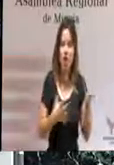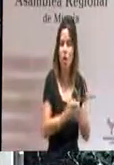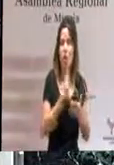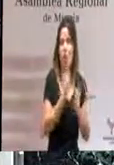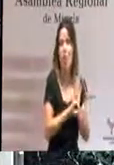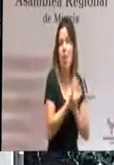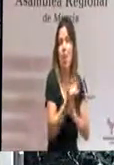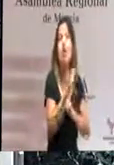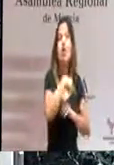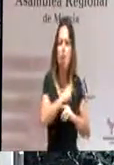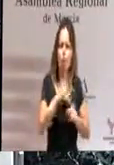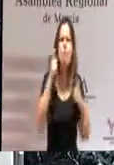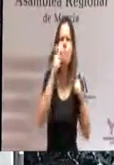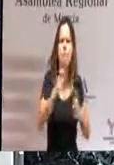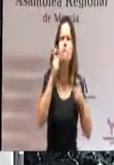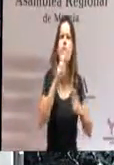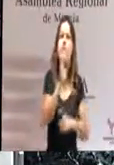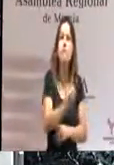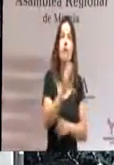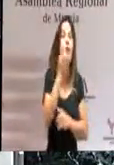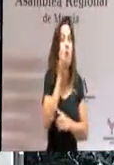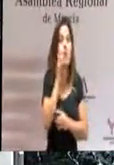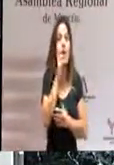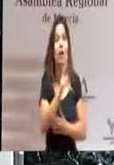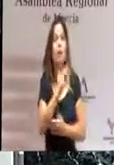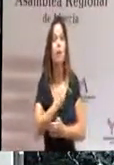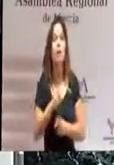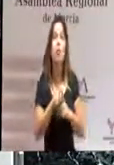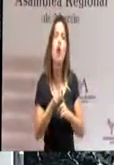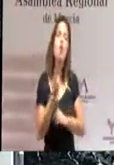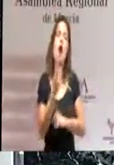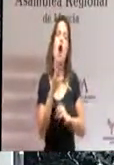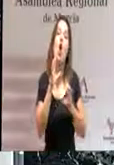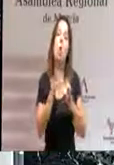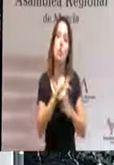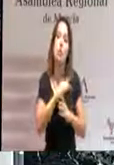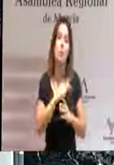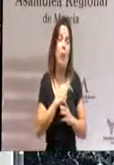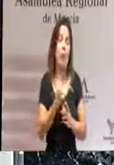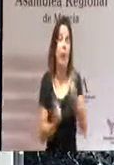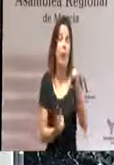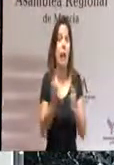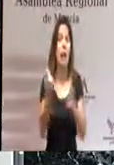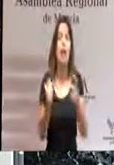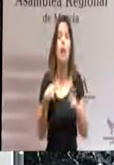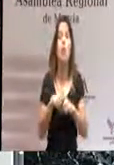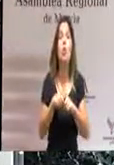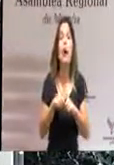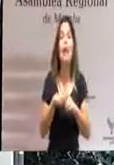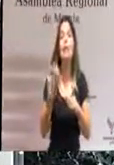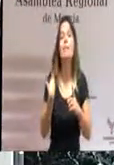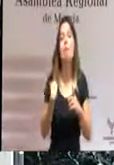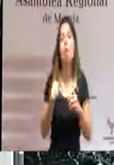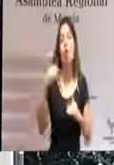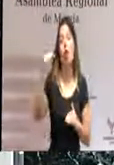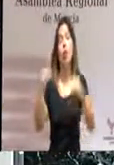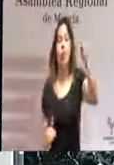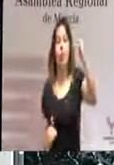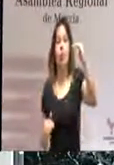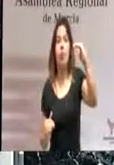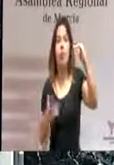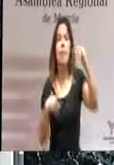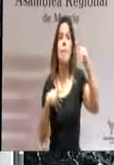de nuestras enormes dificultades, la región de Murcia es una de las pocas comunidades que está reduciendo la brecha existente entre